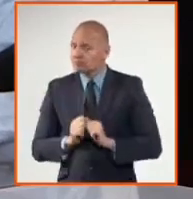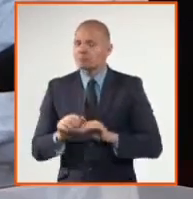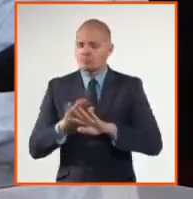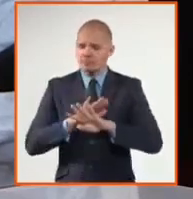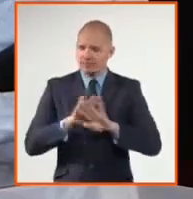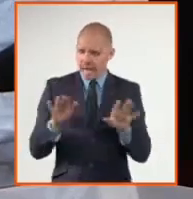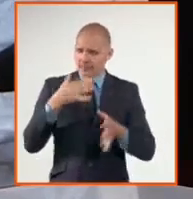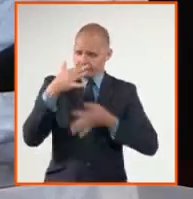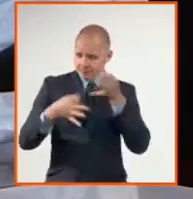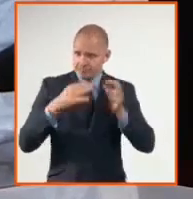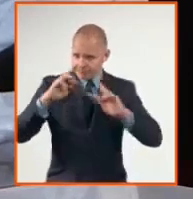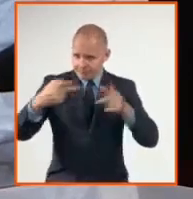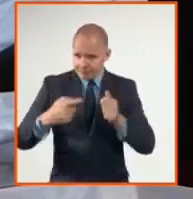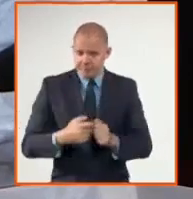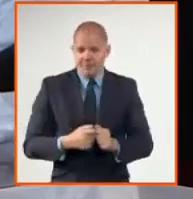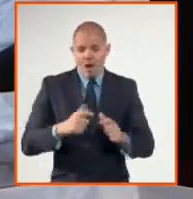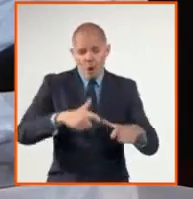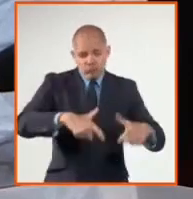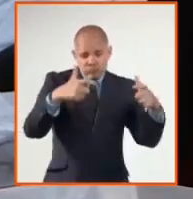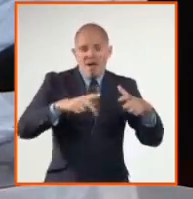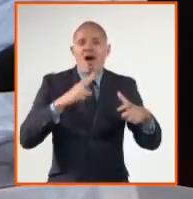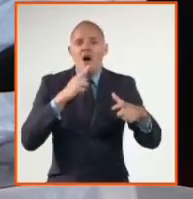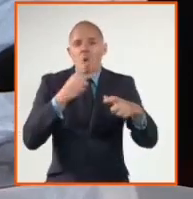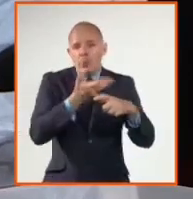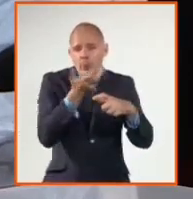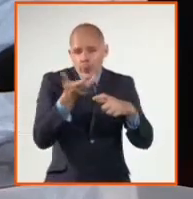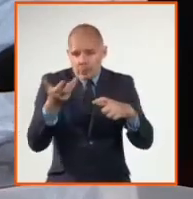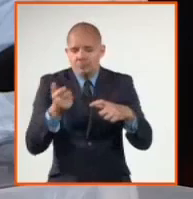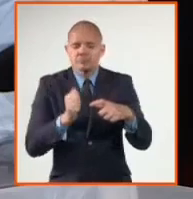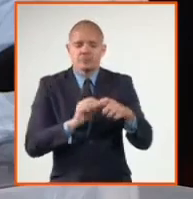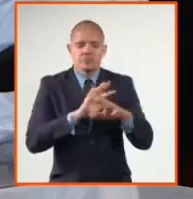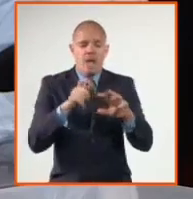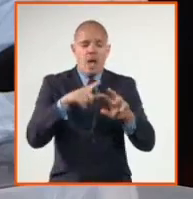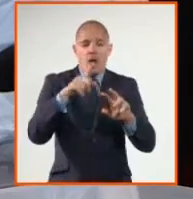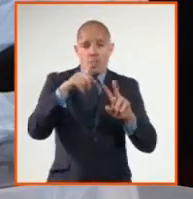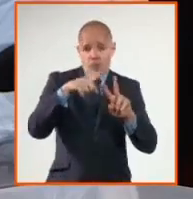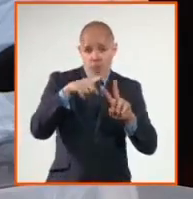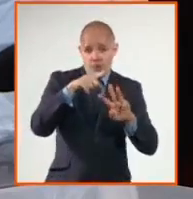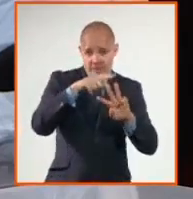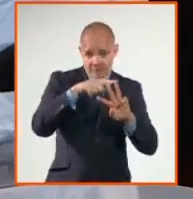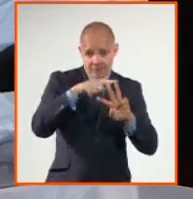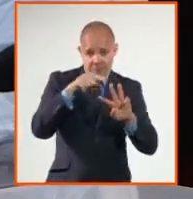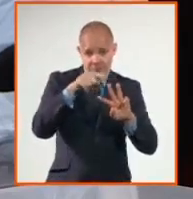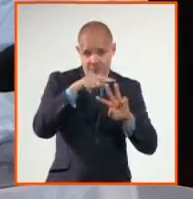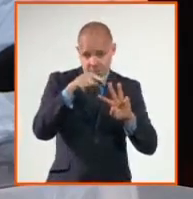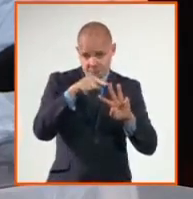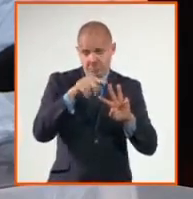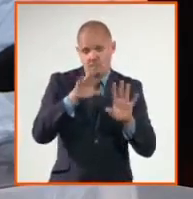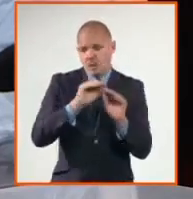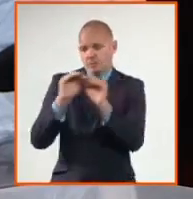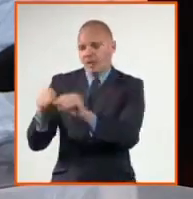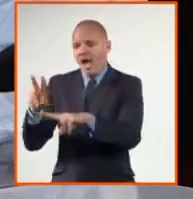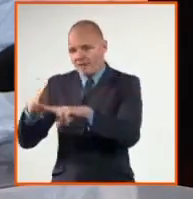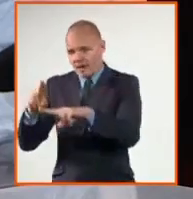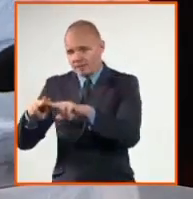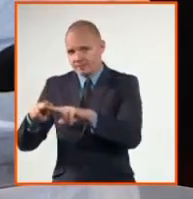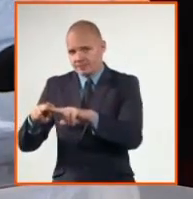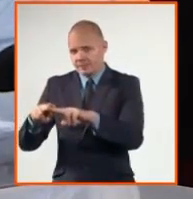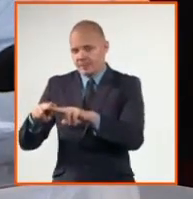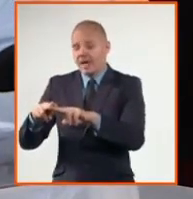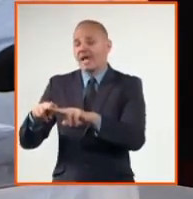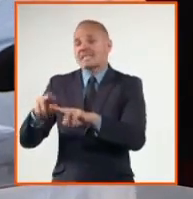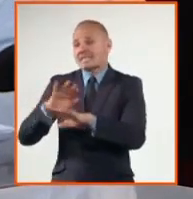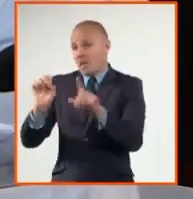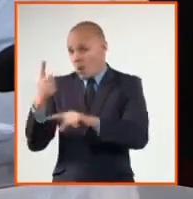en estos momentos ya se concluyó una ola número 3 ya se ha concluido está lista para llevar contamos con el